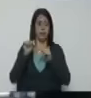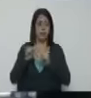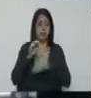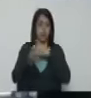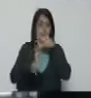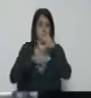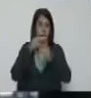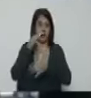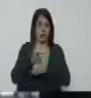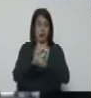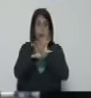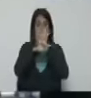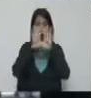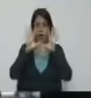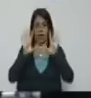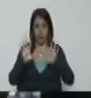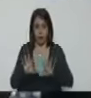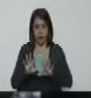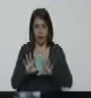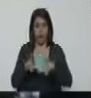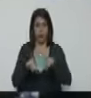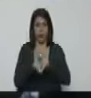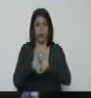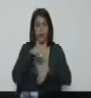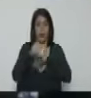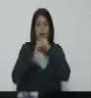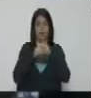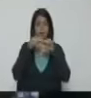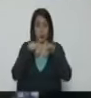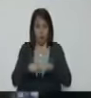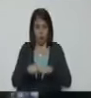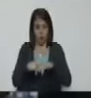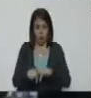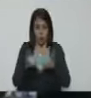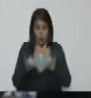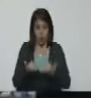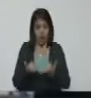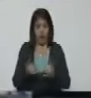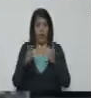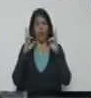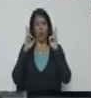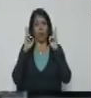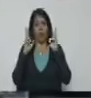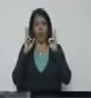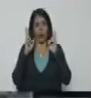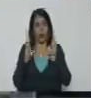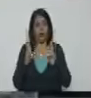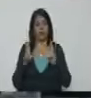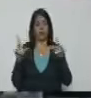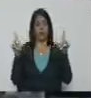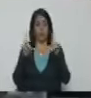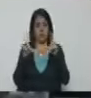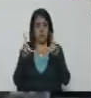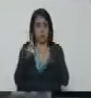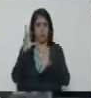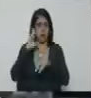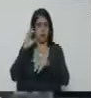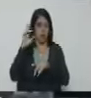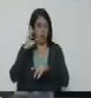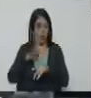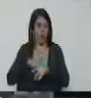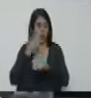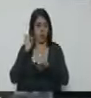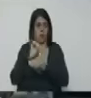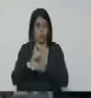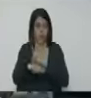que hablárselo claro, como lo estoy haciendo. Y ojalá todos los medios de comunicación puedan